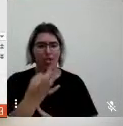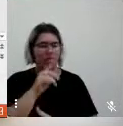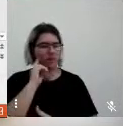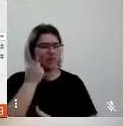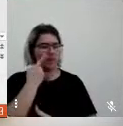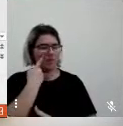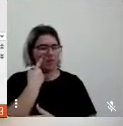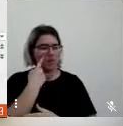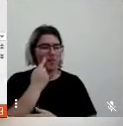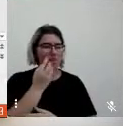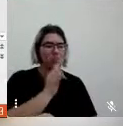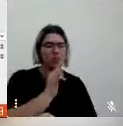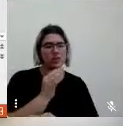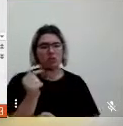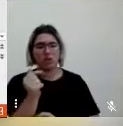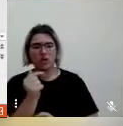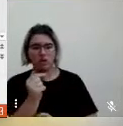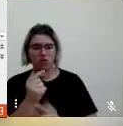y cuáles no.